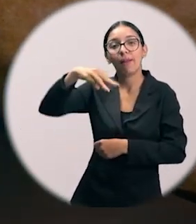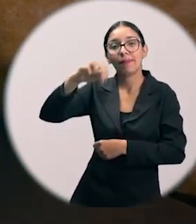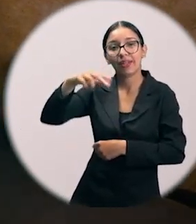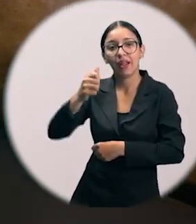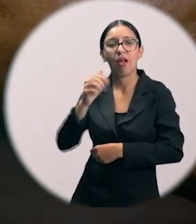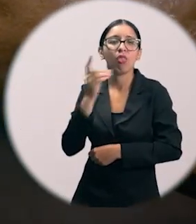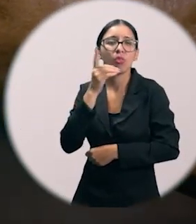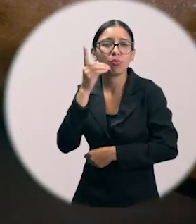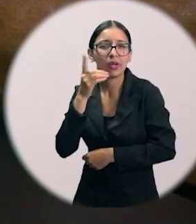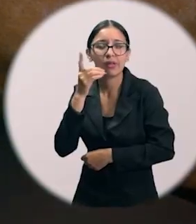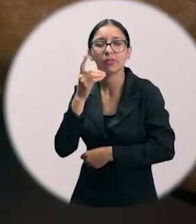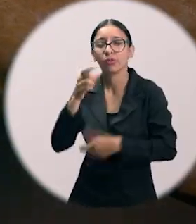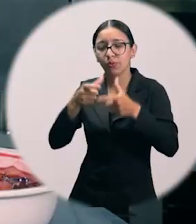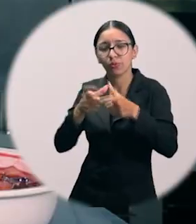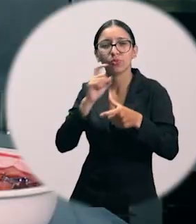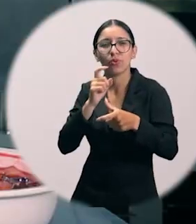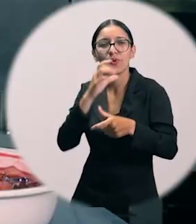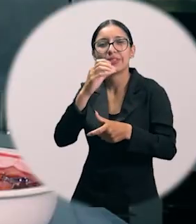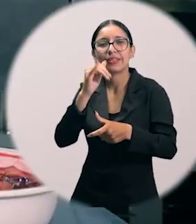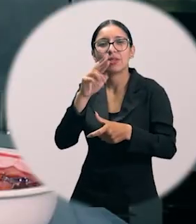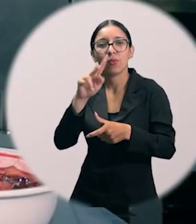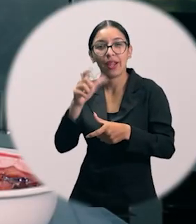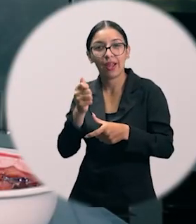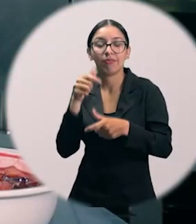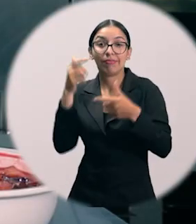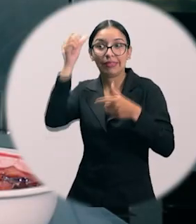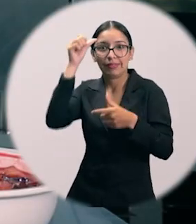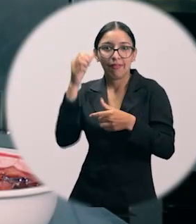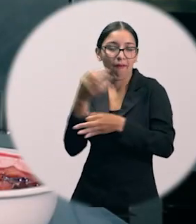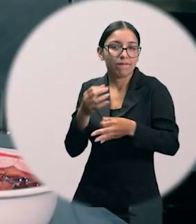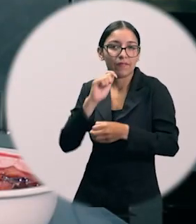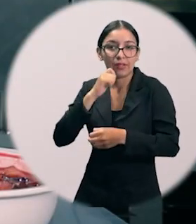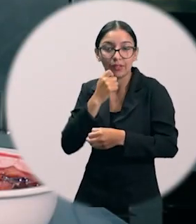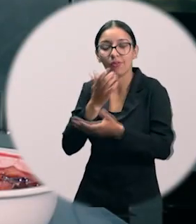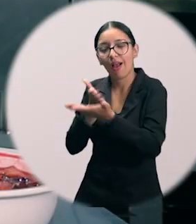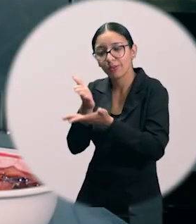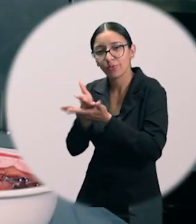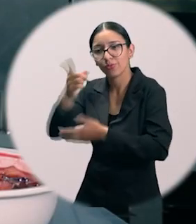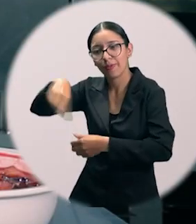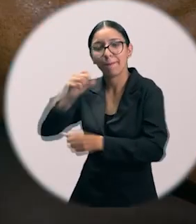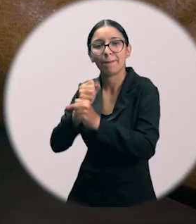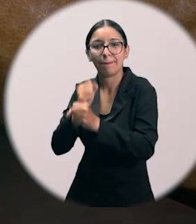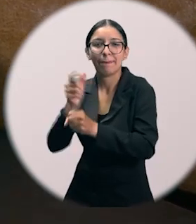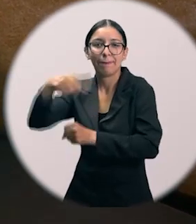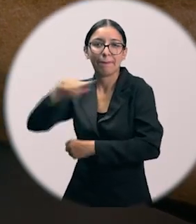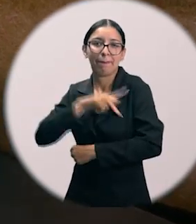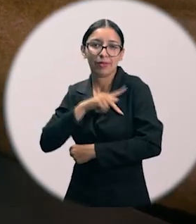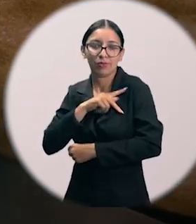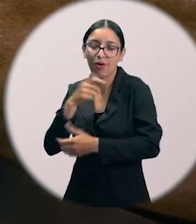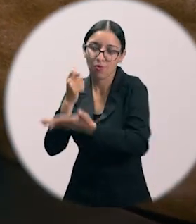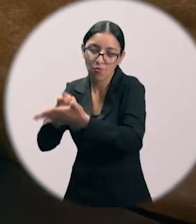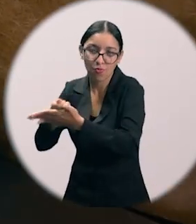unas ciruelas espectaculares, así que también es una manera de ayudar a toda la gente que está trabajando en ese sector. Así